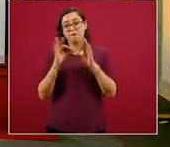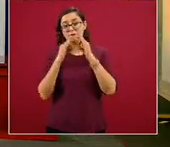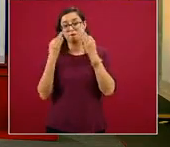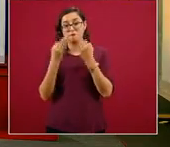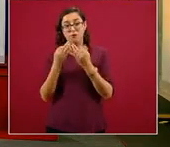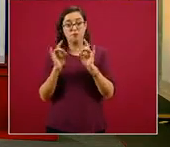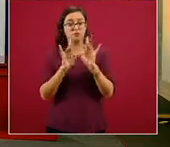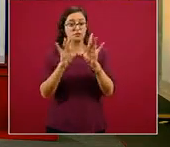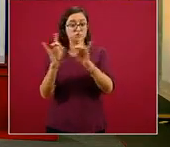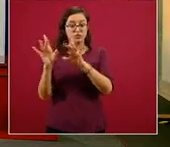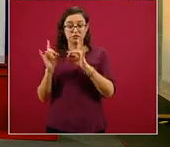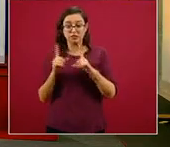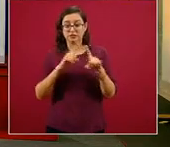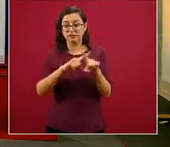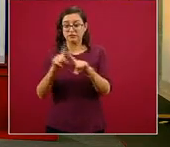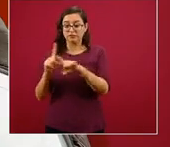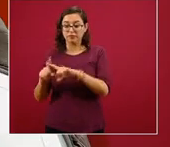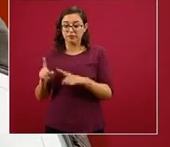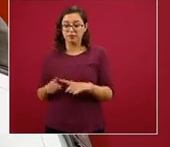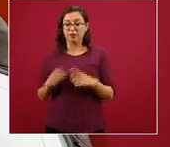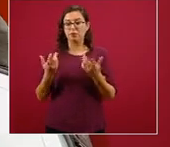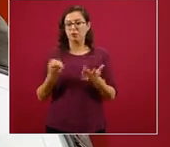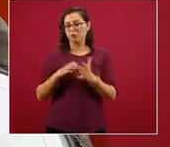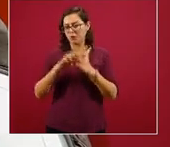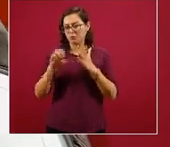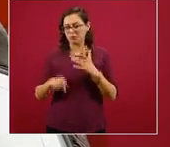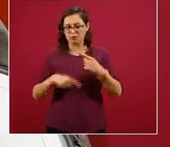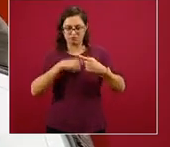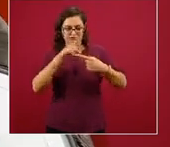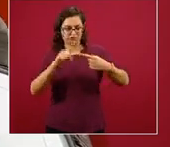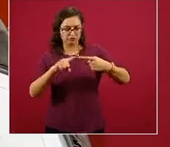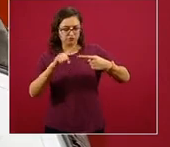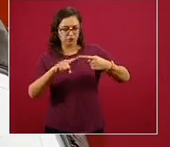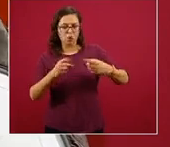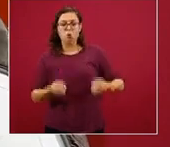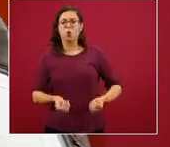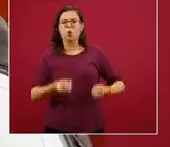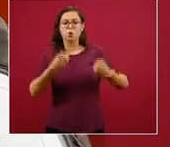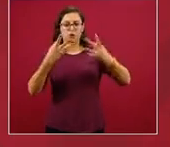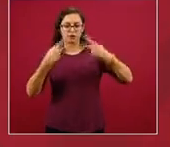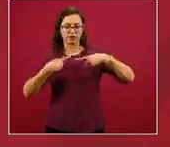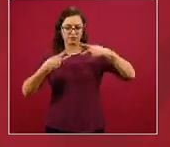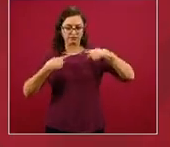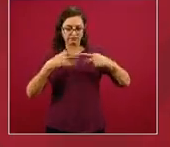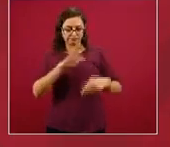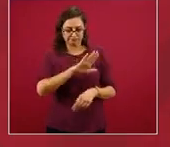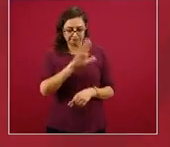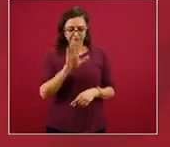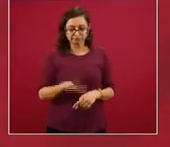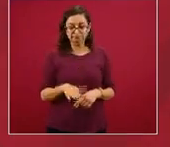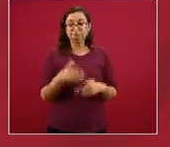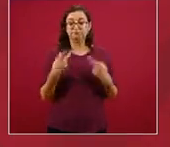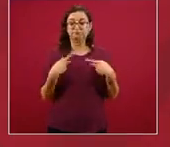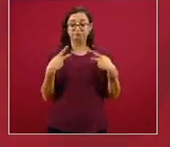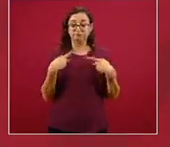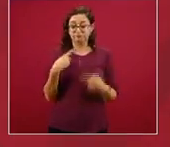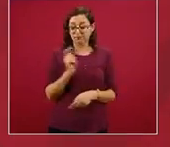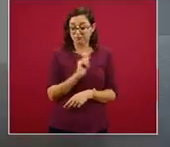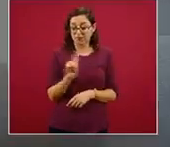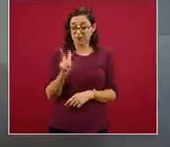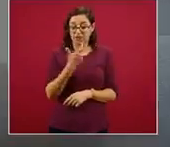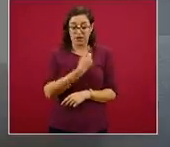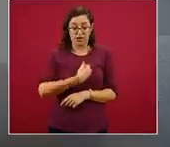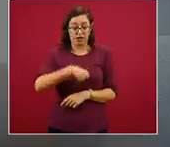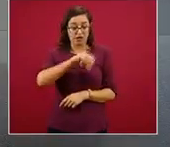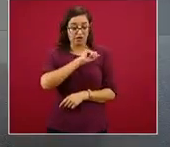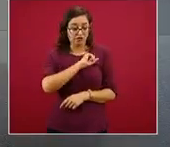ver, uno, la cifra que estamos obteniendo, es decir, el total de personas que fallecen, o en este caso de profesionales de la salud